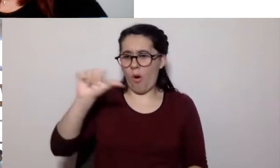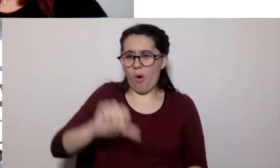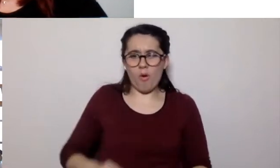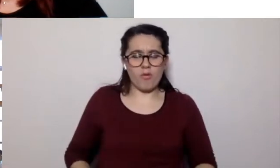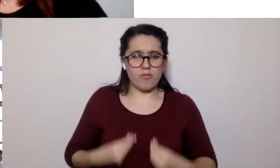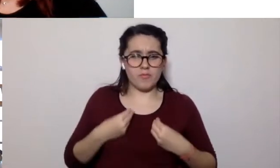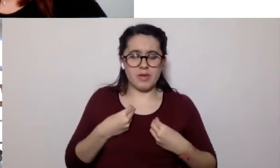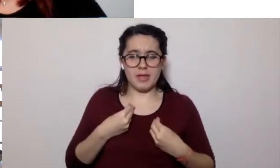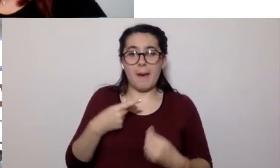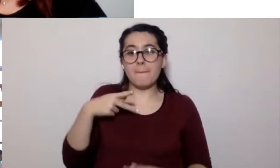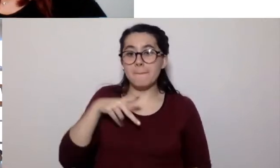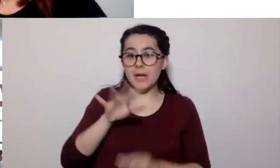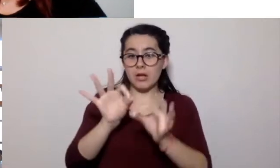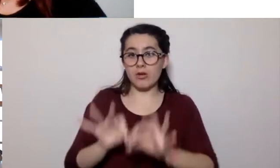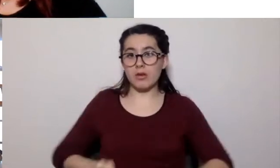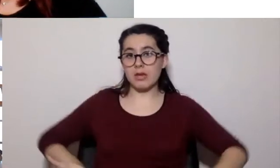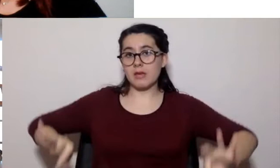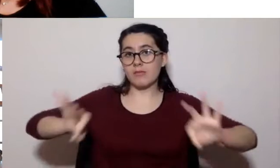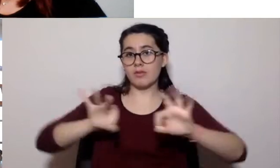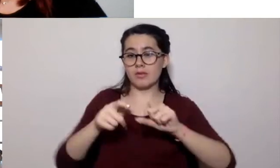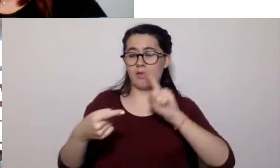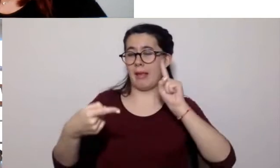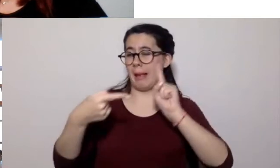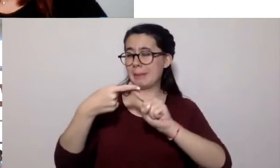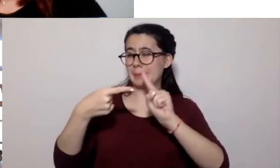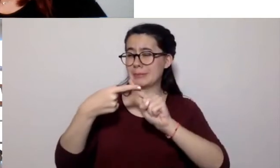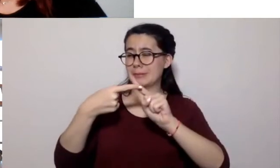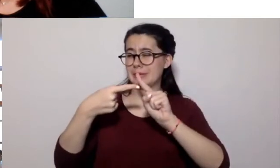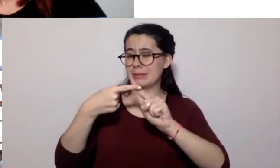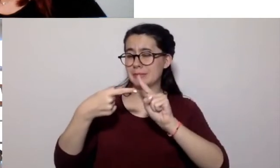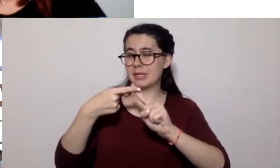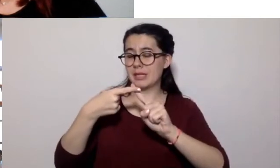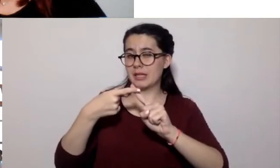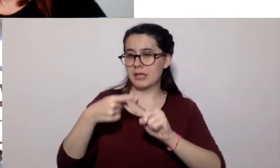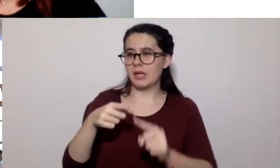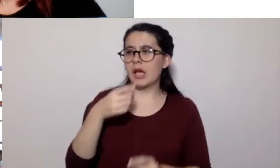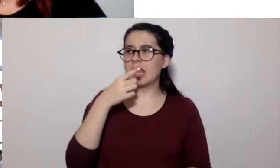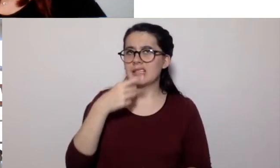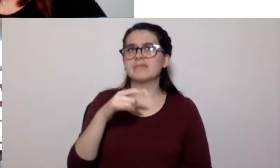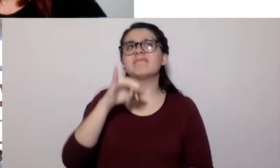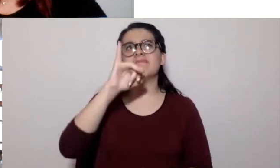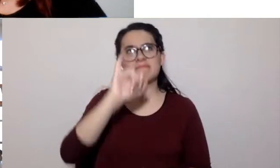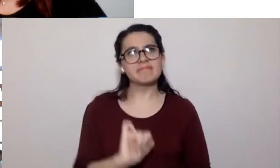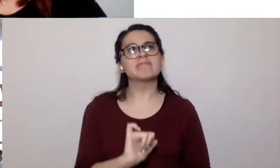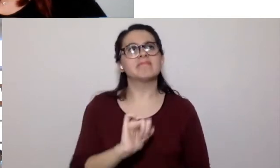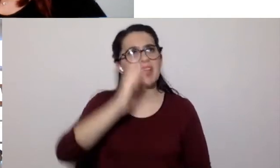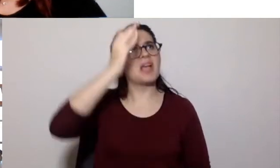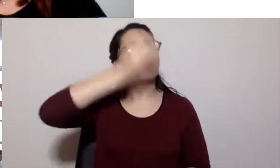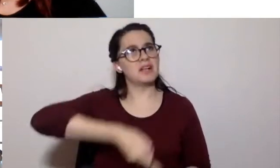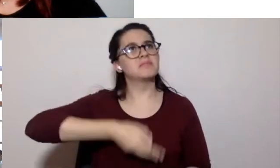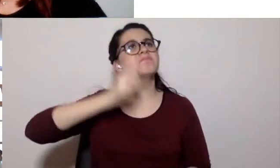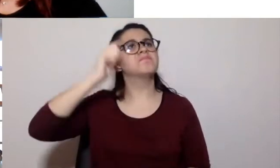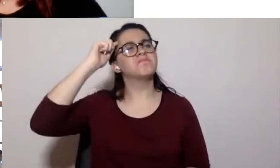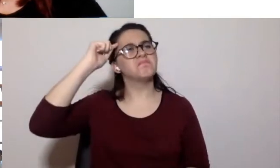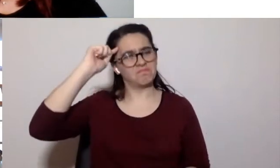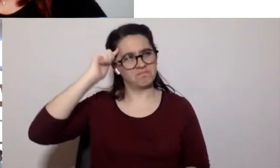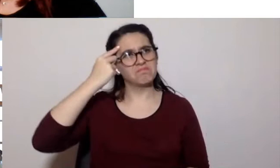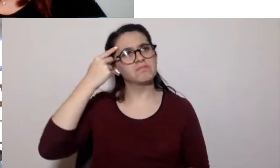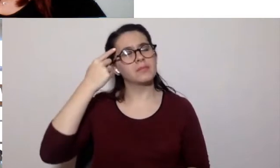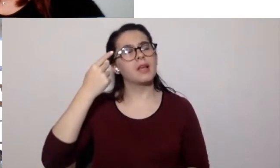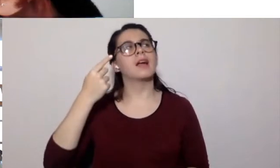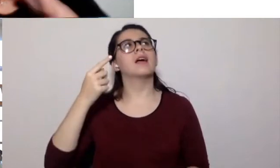nombrar esa emoción es el primer paso. A veces nada más diciendo, sí, sí me siento enojado, con eso como que